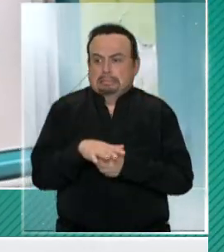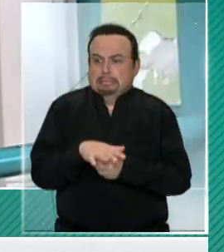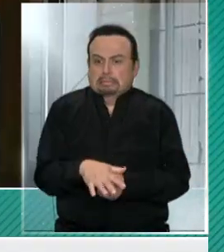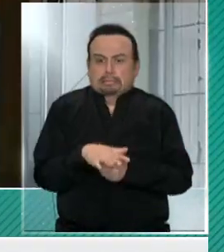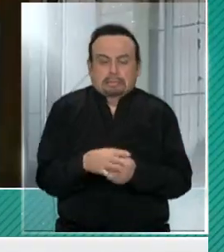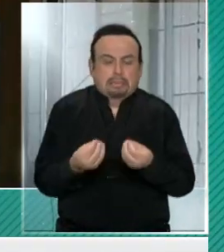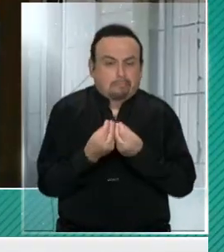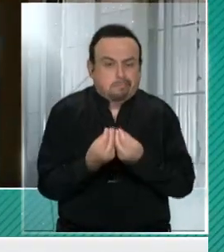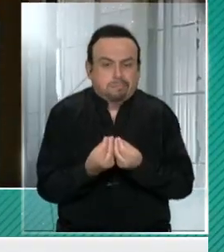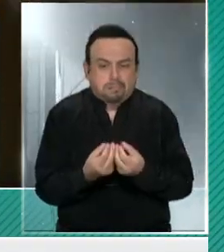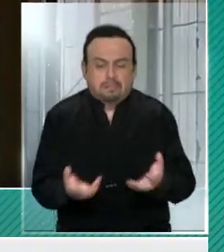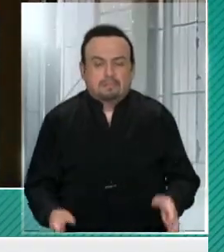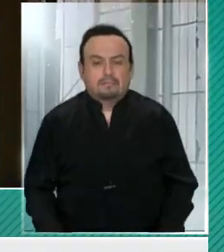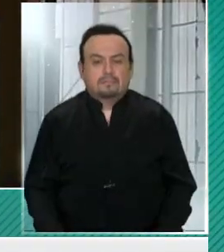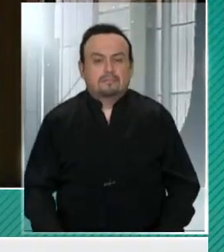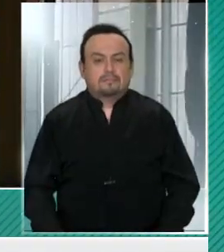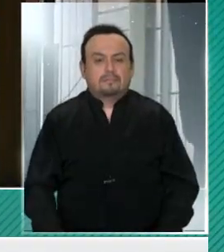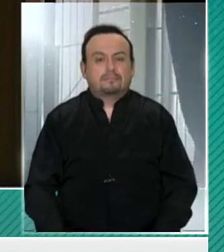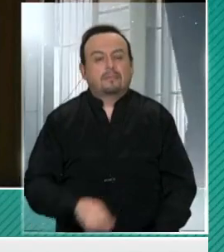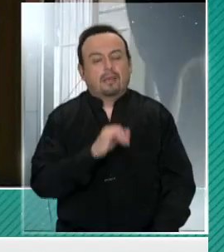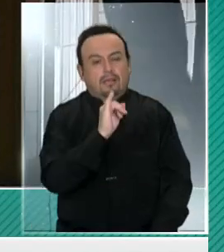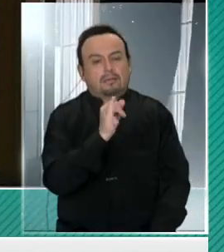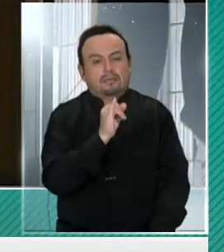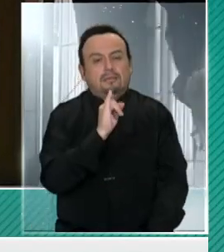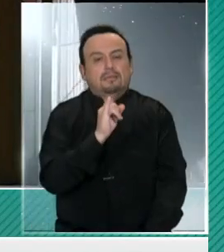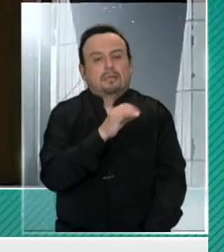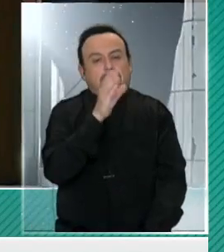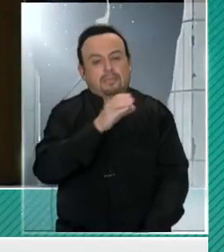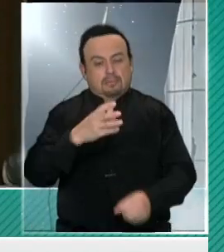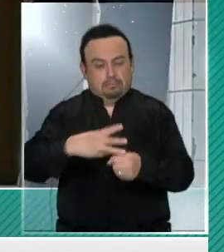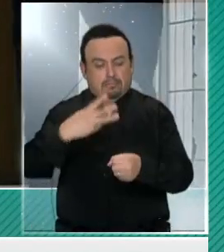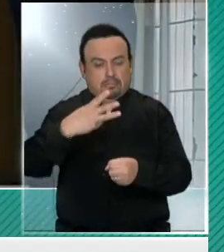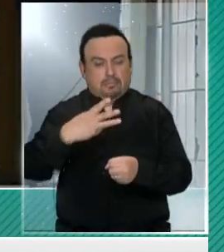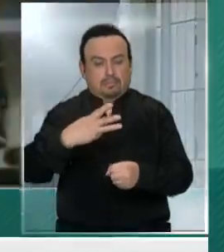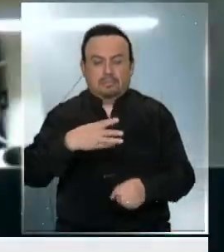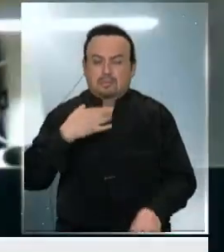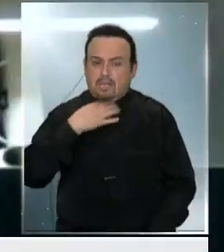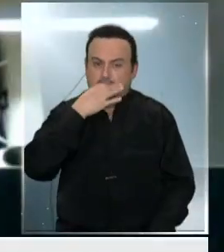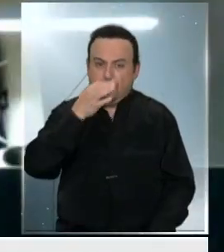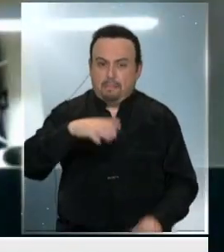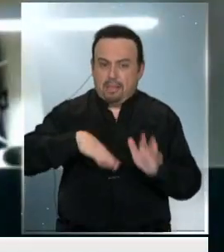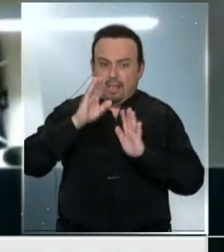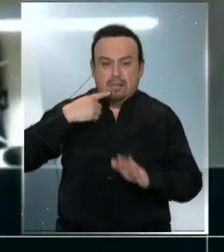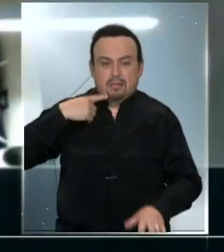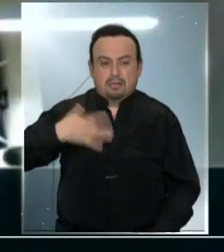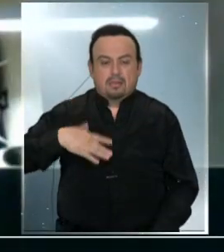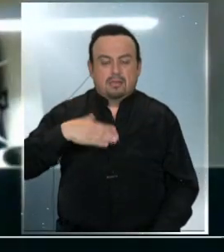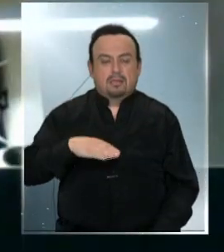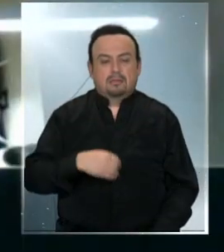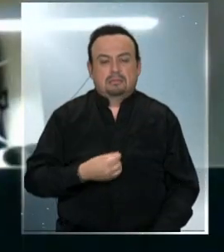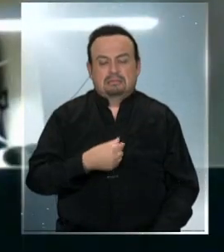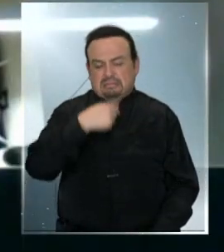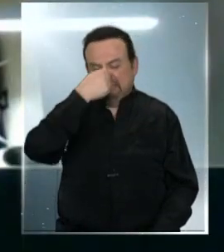digamos. No, claro. Mira, en población adulta yo diría que lo más importante es la influenza A.